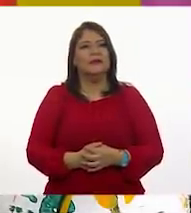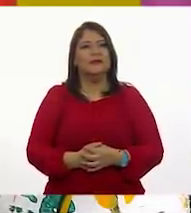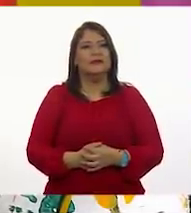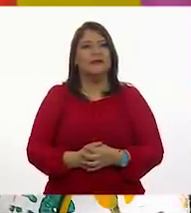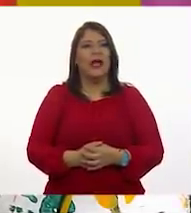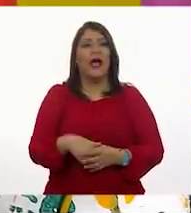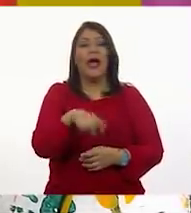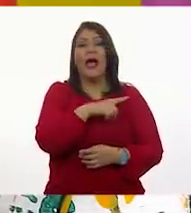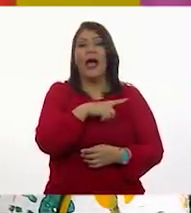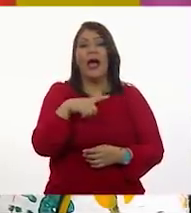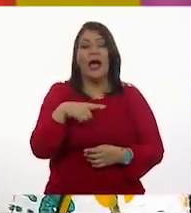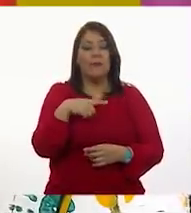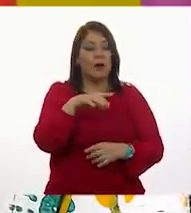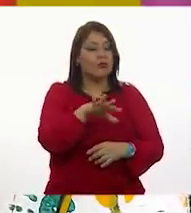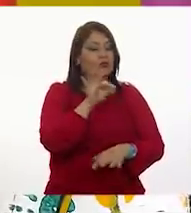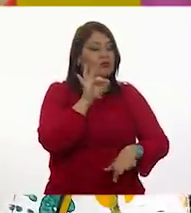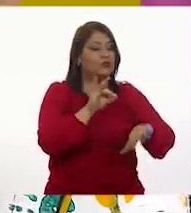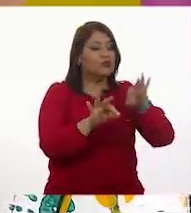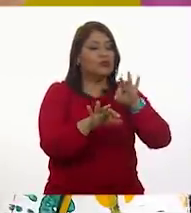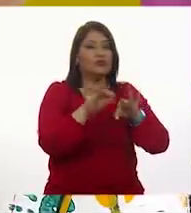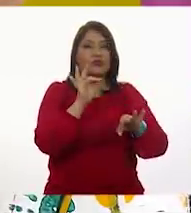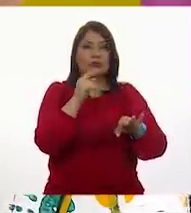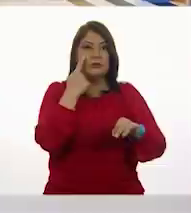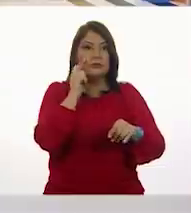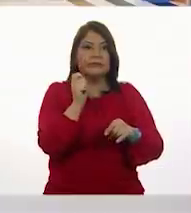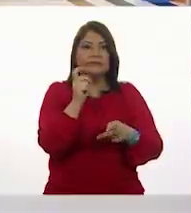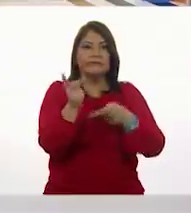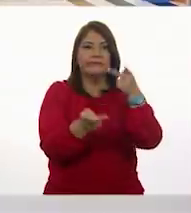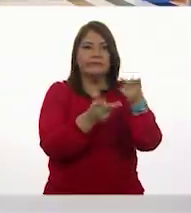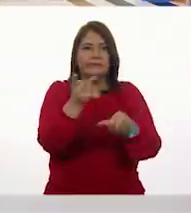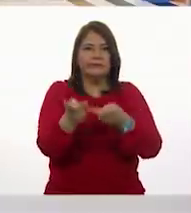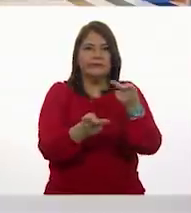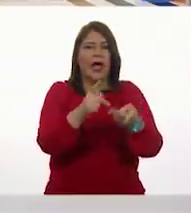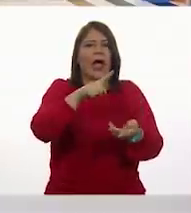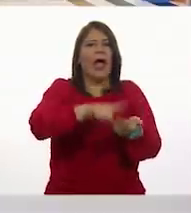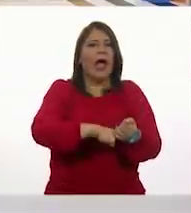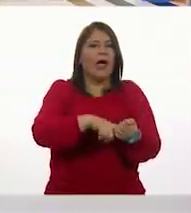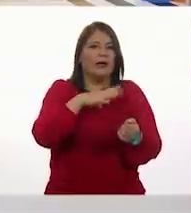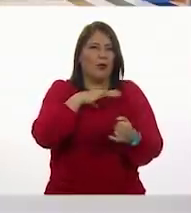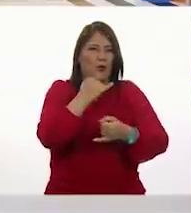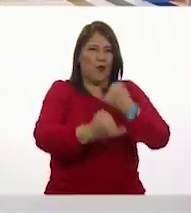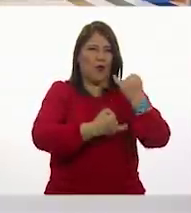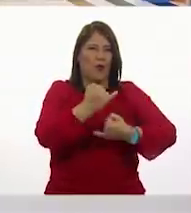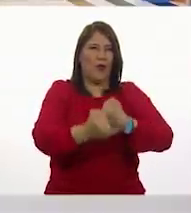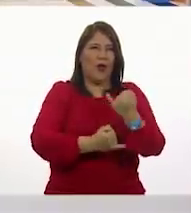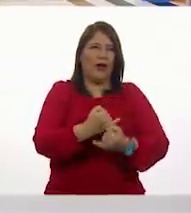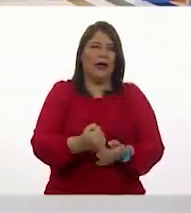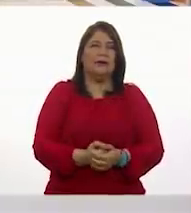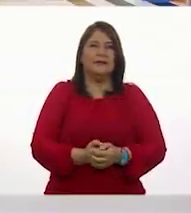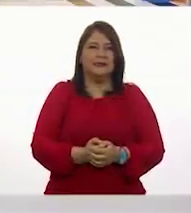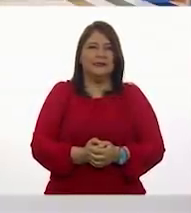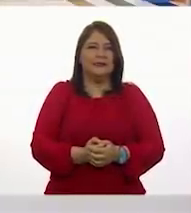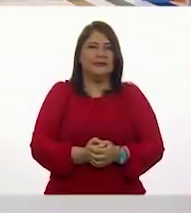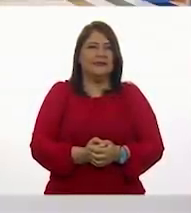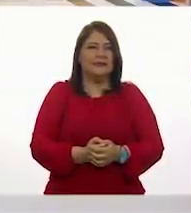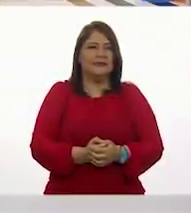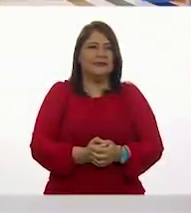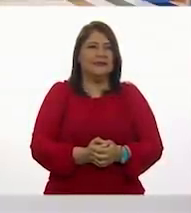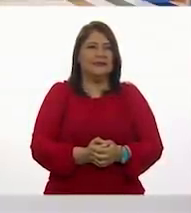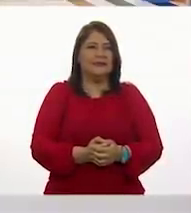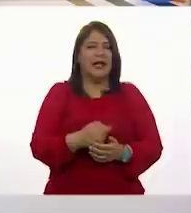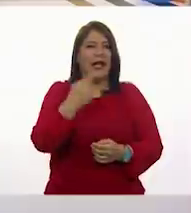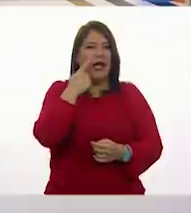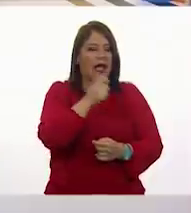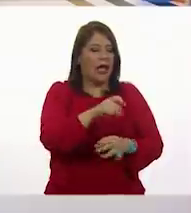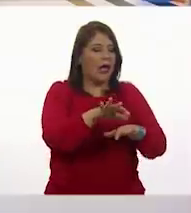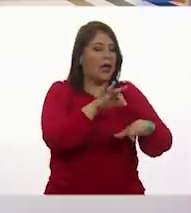a sacar unas preguntas que tenemos en nuestro cubo. A ver, ¿qué les parece? ¿Ese? Sí, en ese cubo,